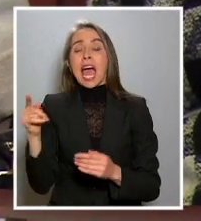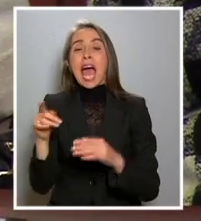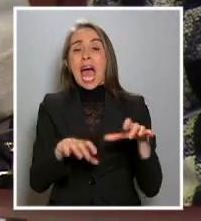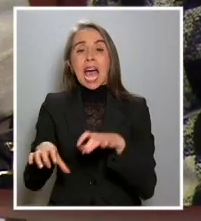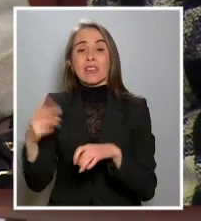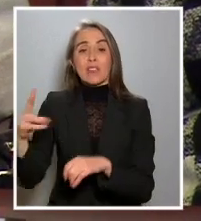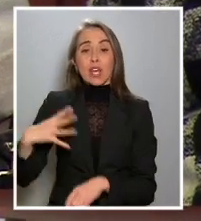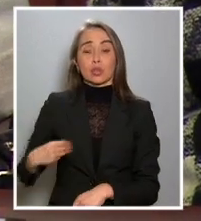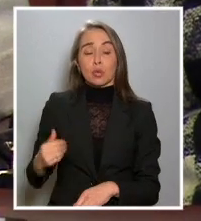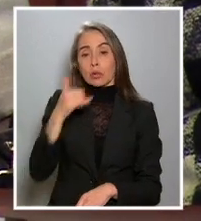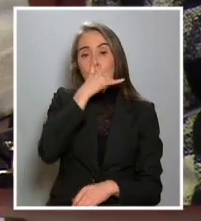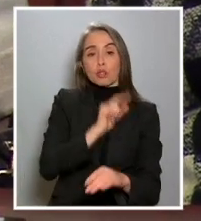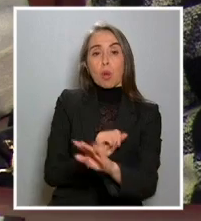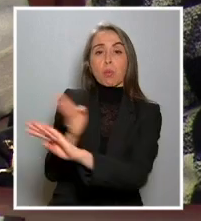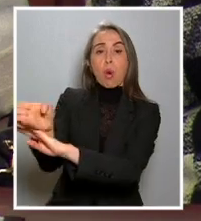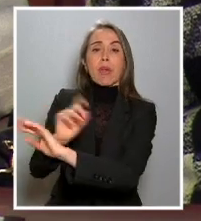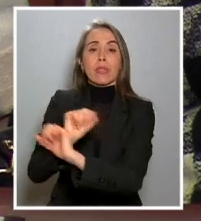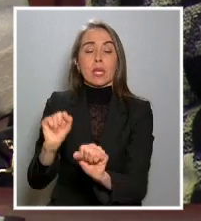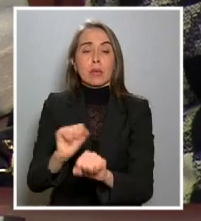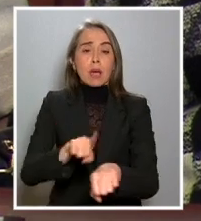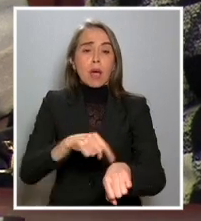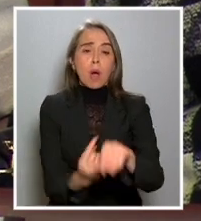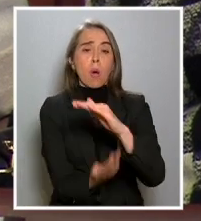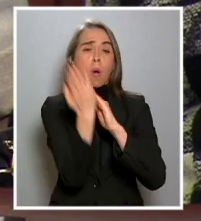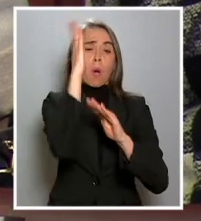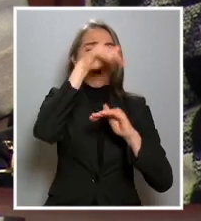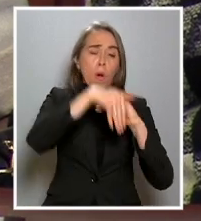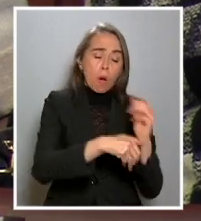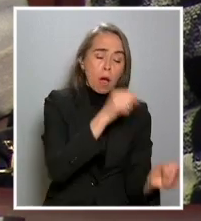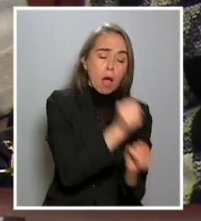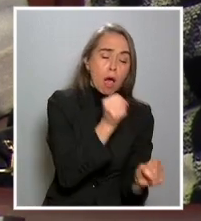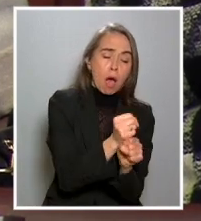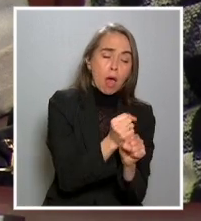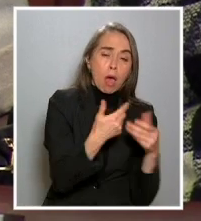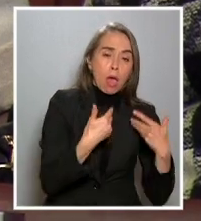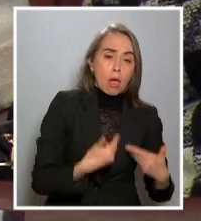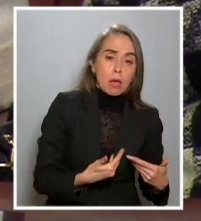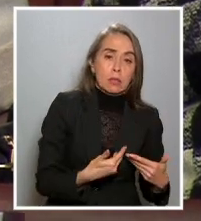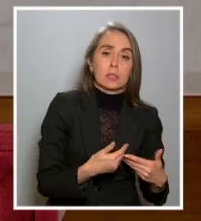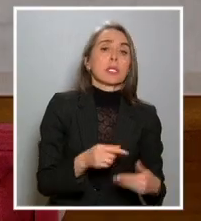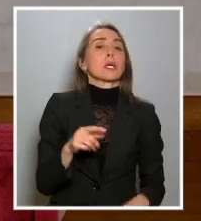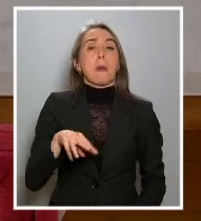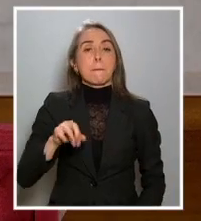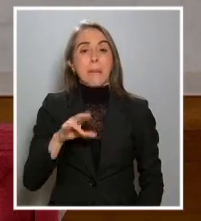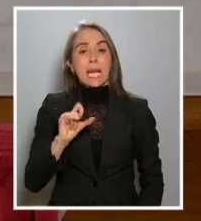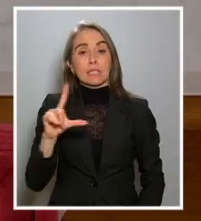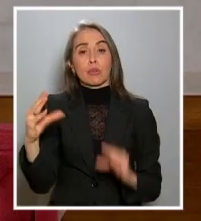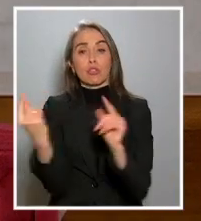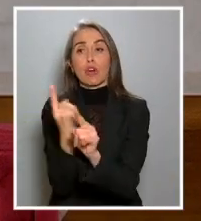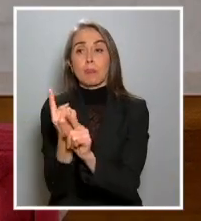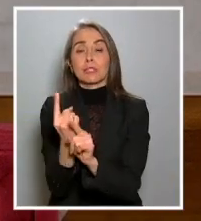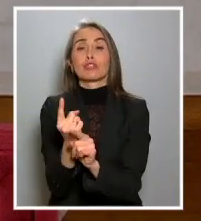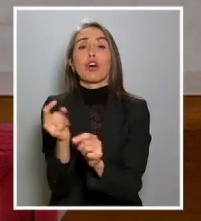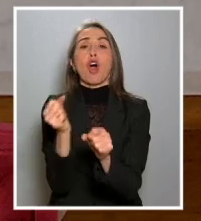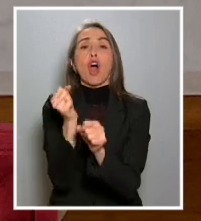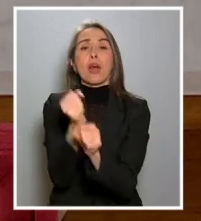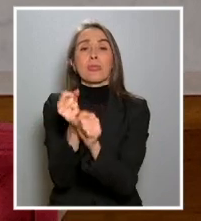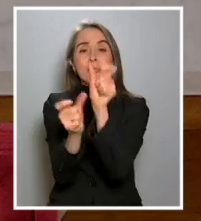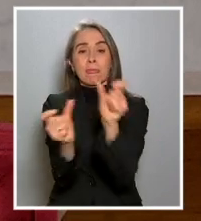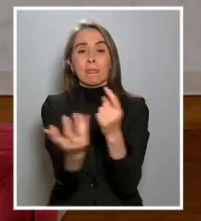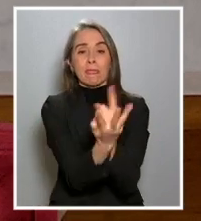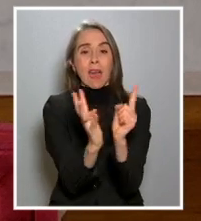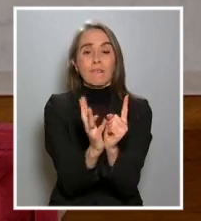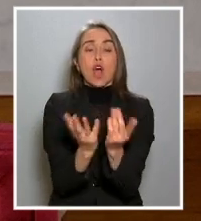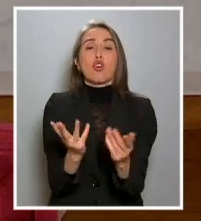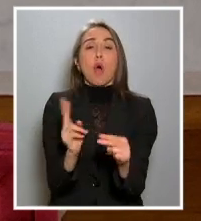hijos por tener que cumplir con extenuantes horarios laborales. Por eso, Marisol conversó con su equipo para acordar cómo implementar las